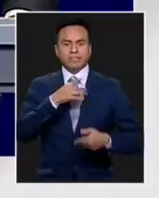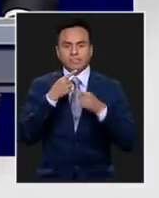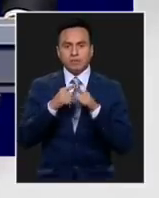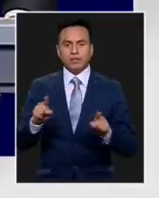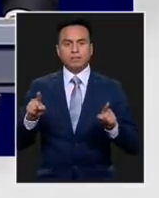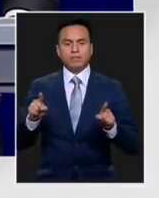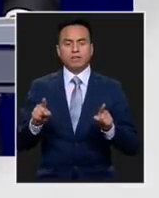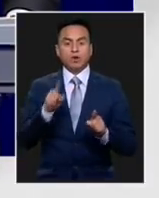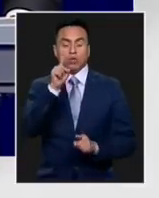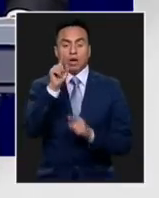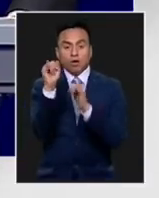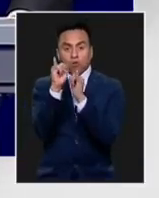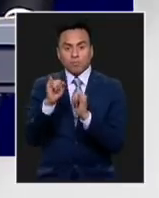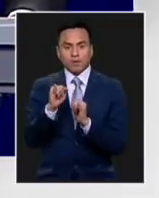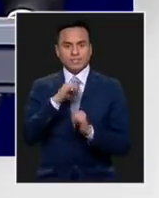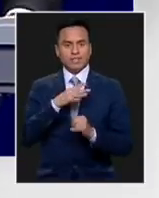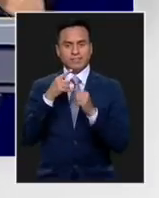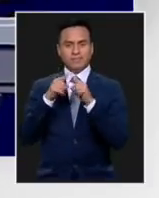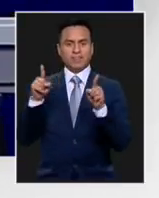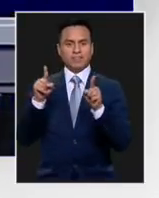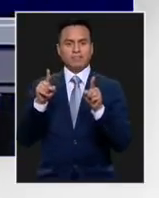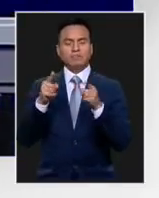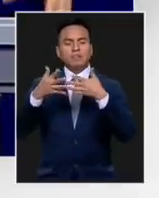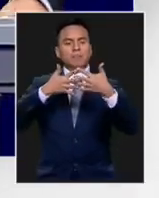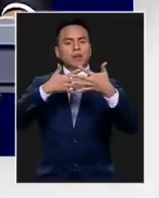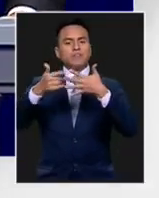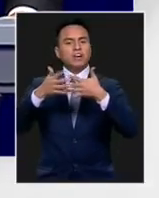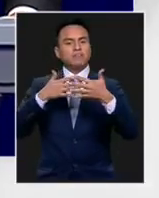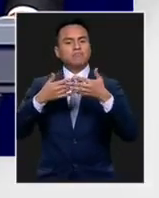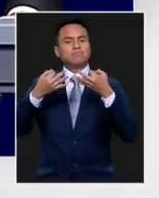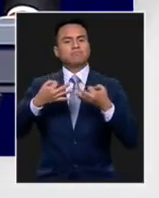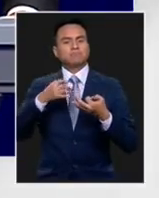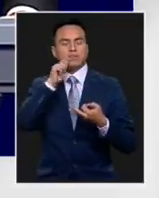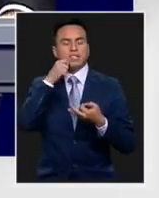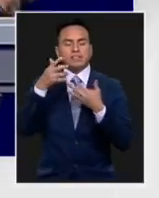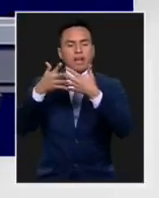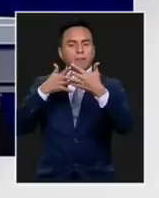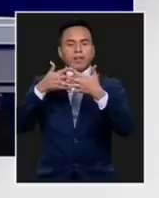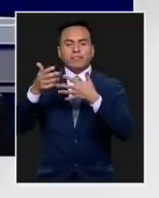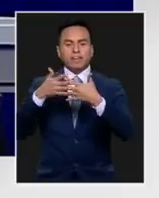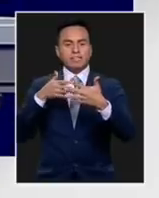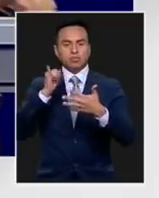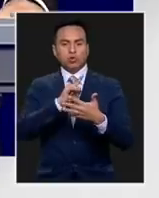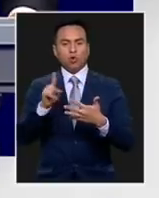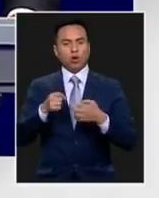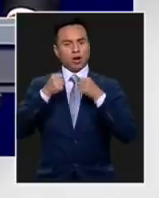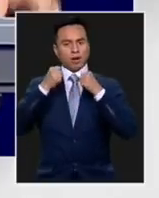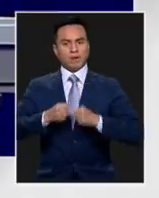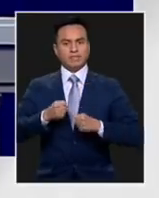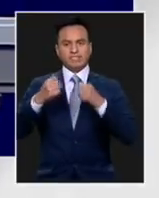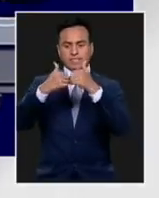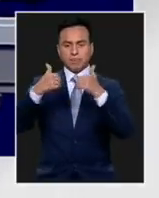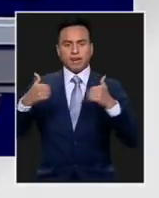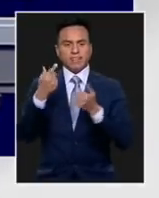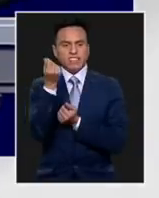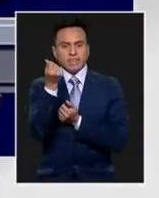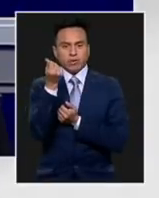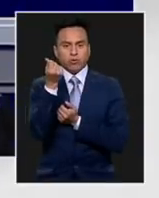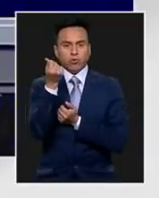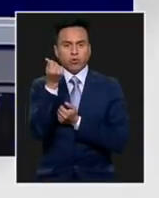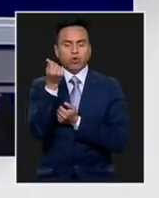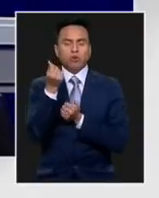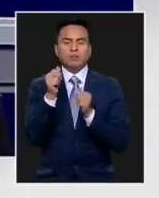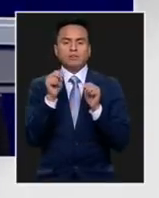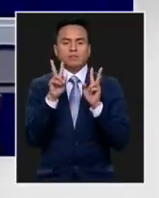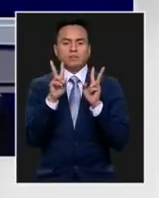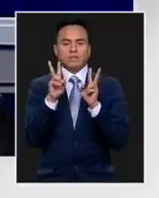diferente y una de las formas de hacer un Chile diferente es transparentar lo que somos. es transparentar si somos capaces de separar el dinero